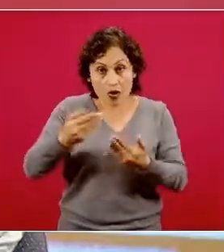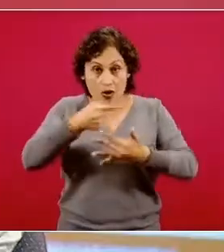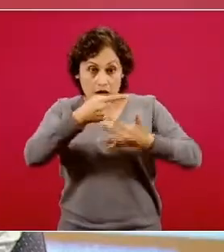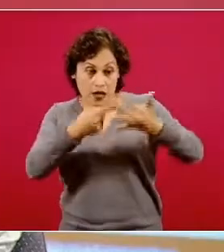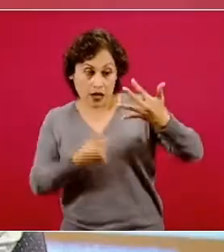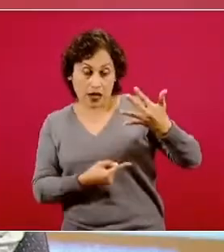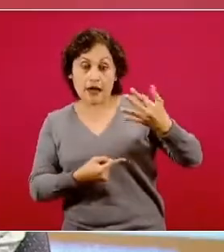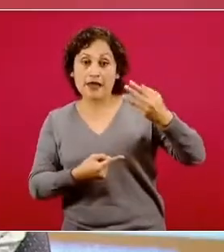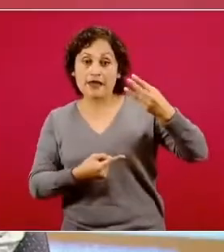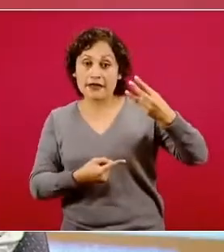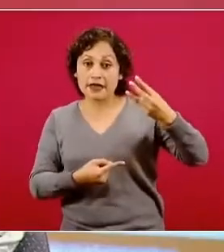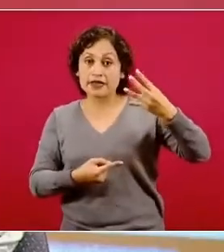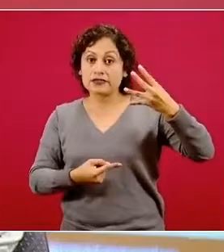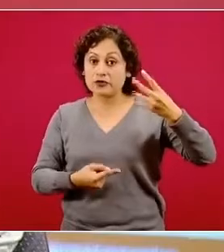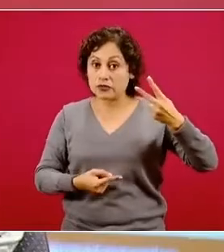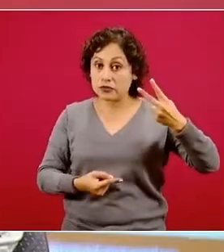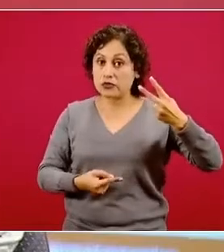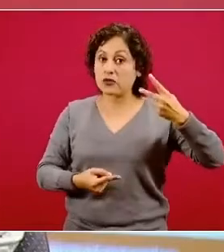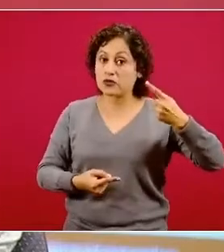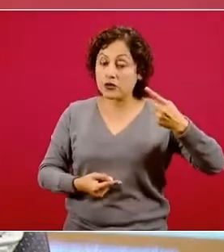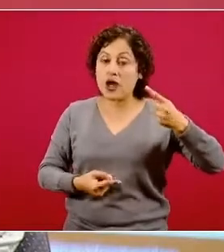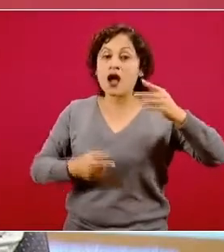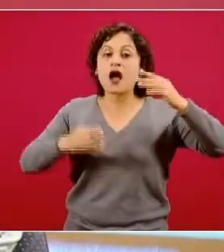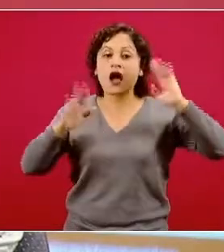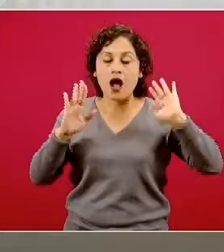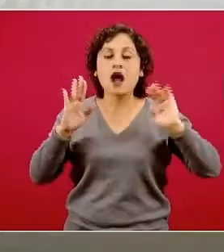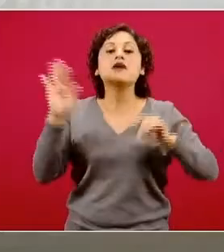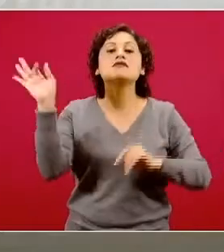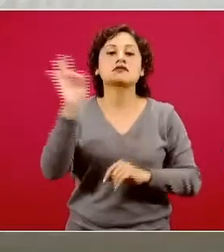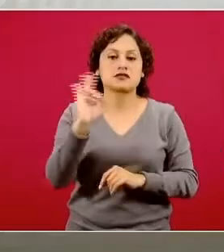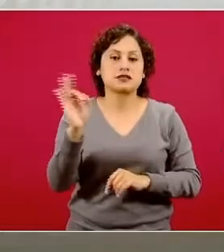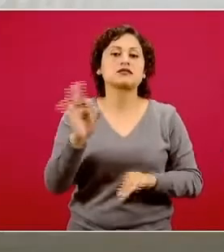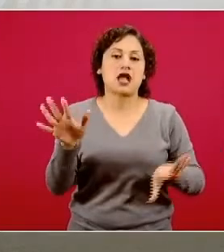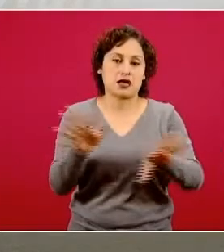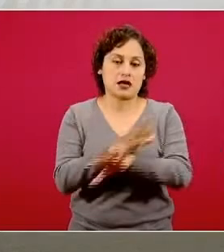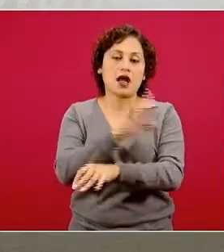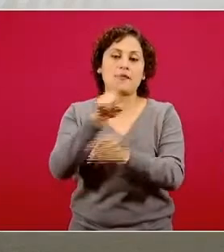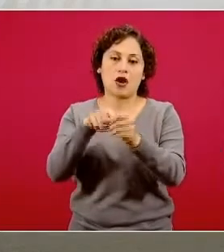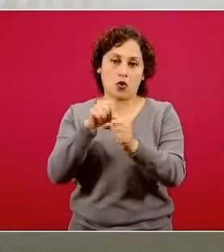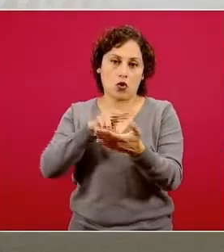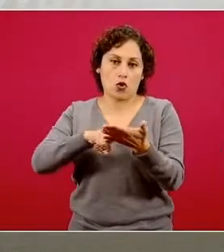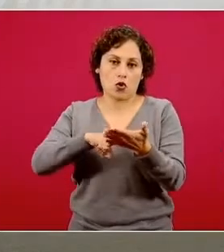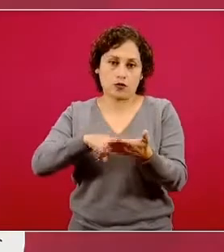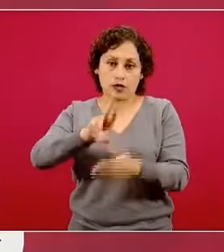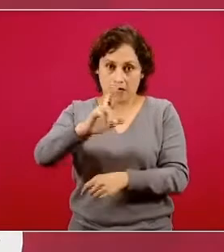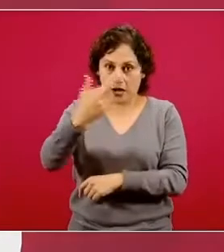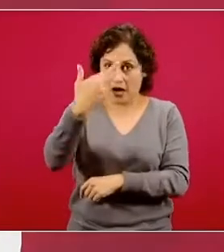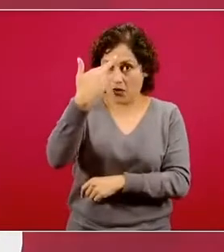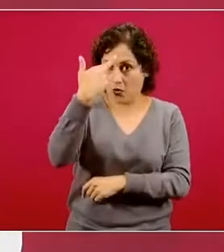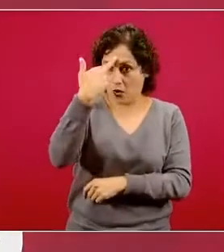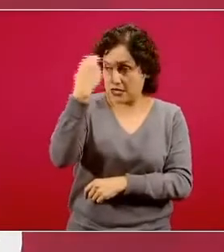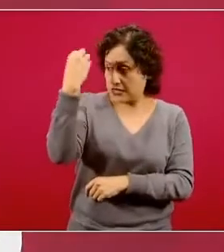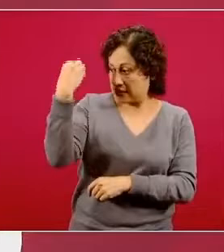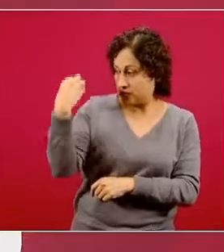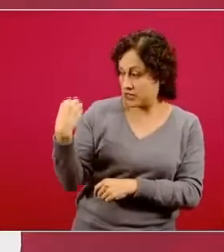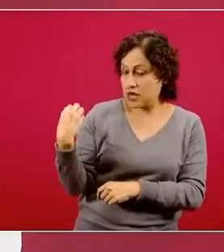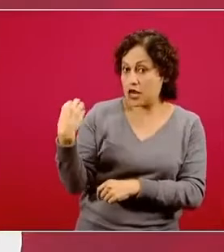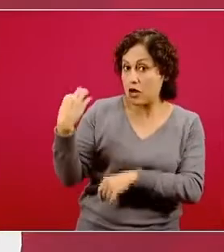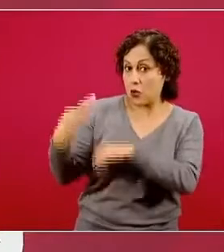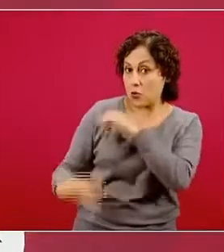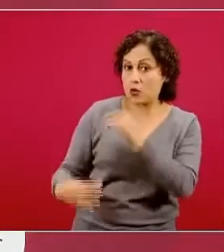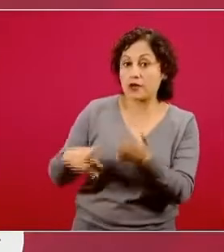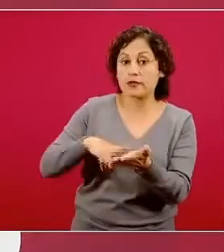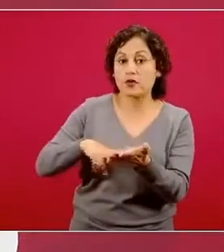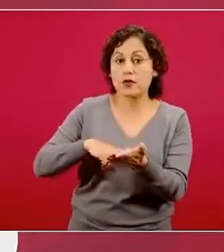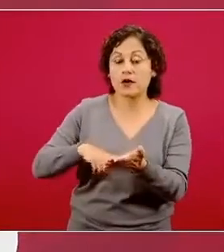indicadores, pasarán al semáforo verde. Hay que recordar que el verde es de 0 a 8